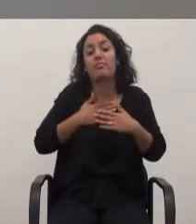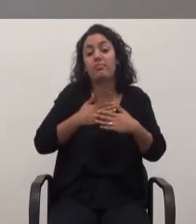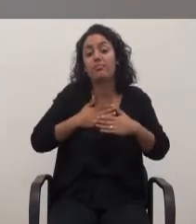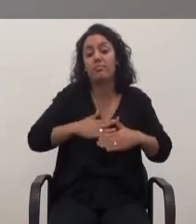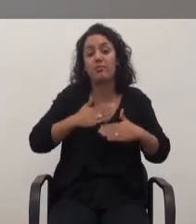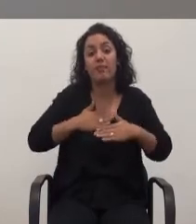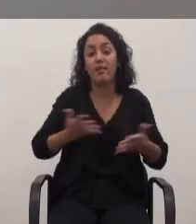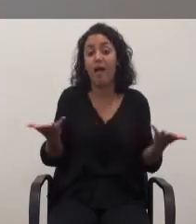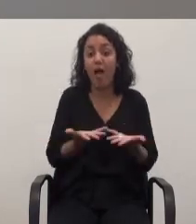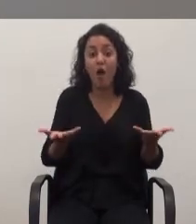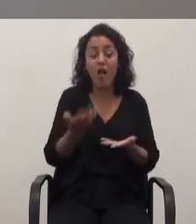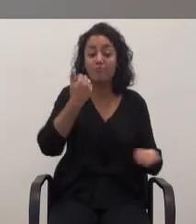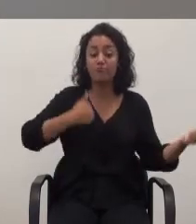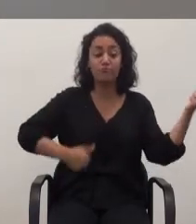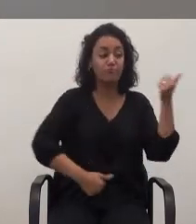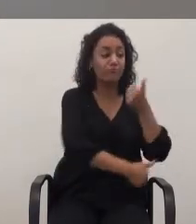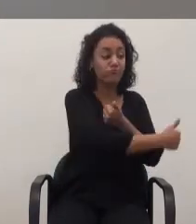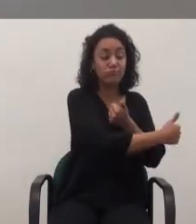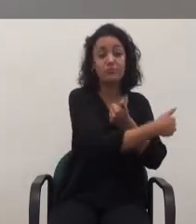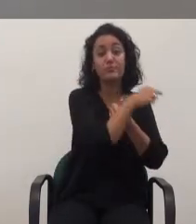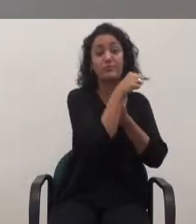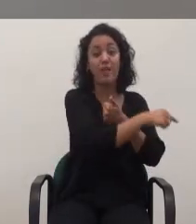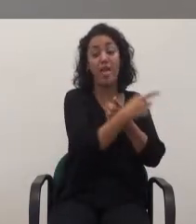ahora sucede un nuevo director